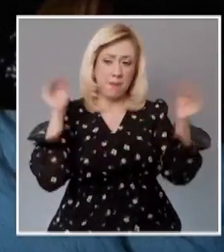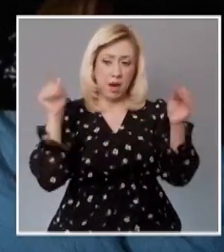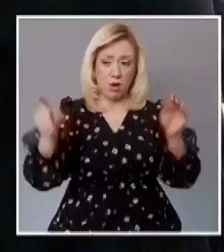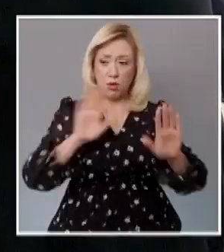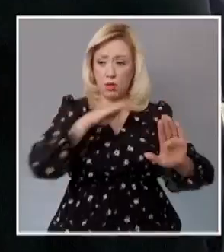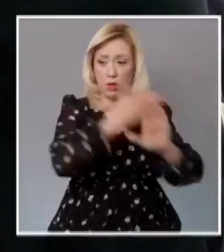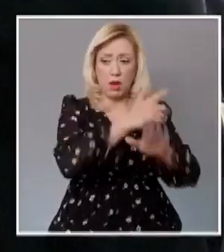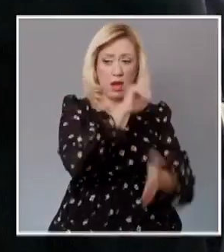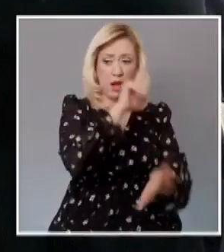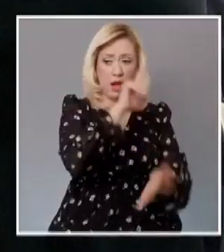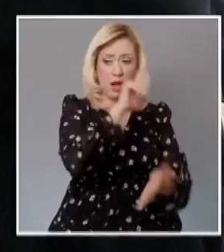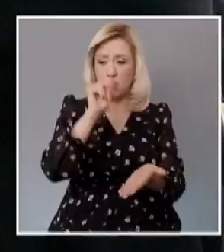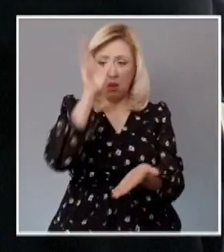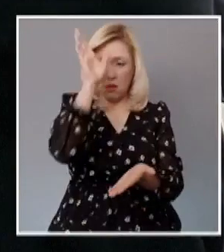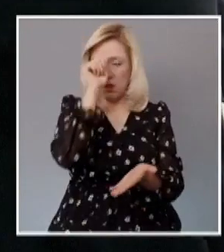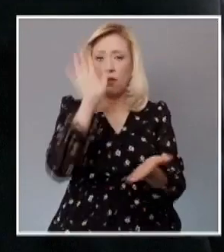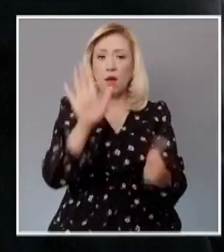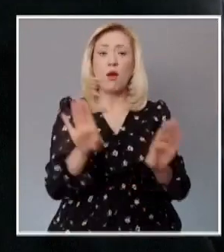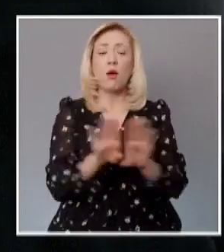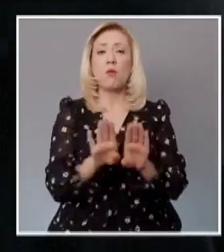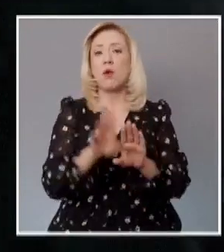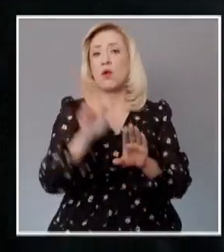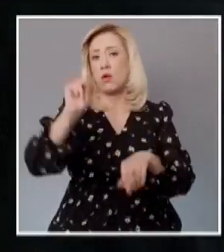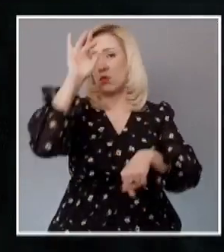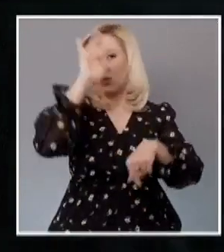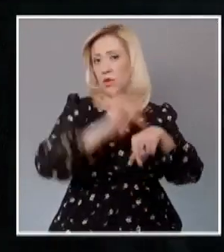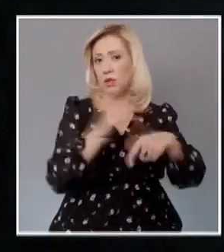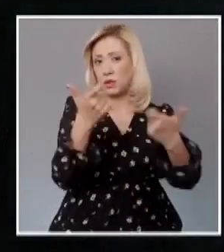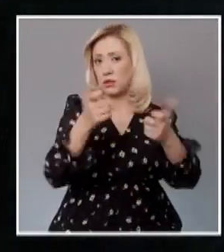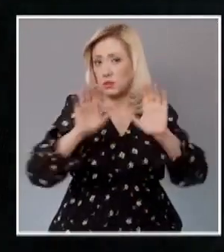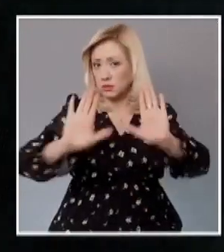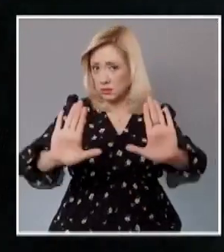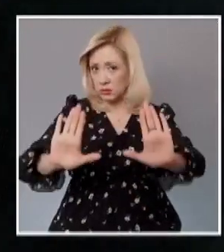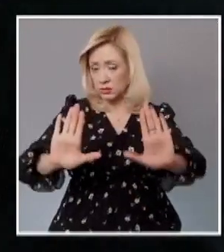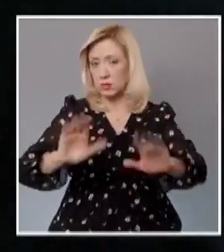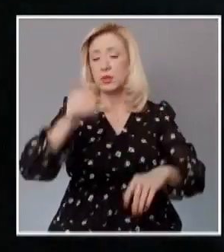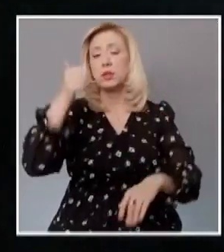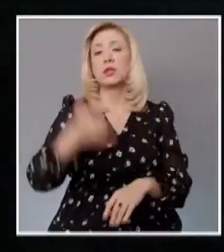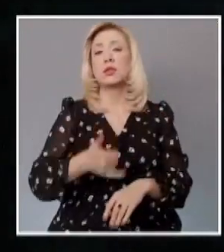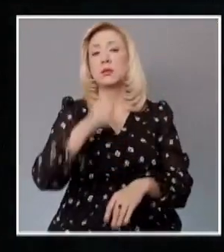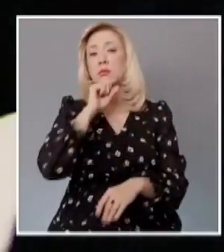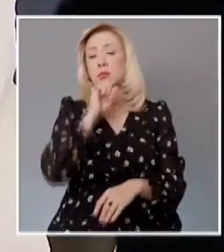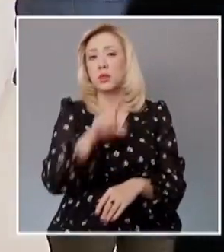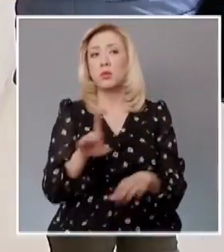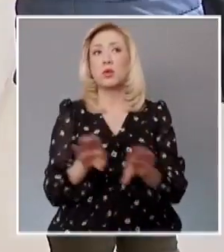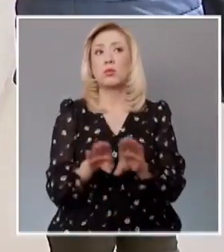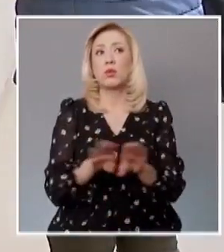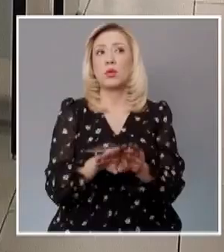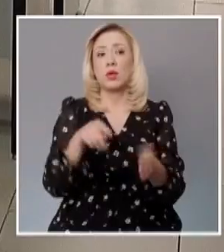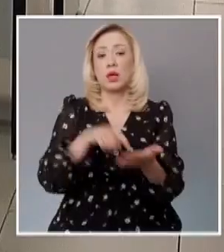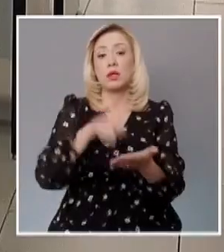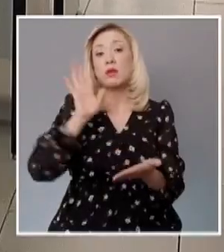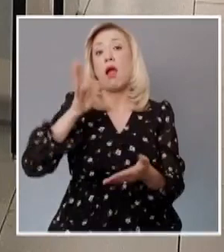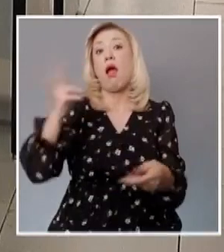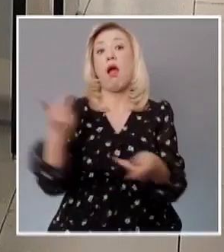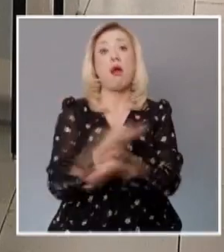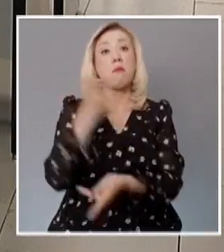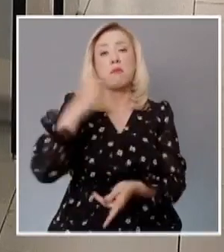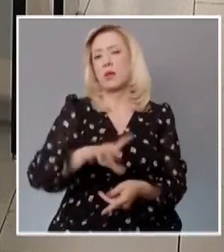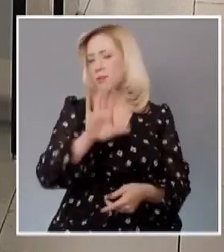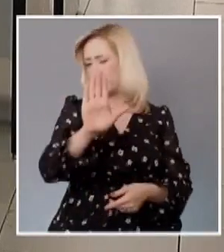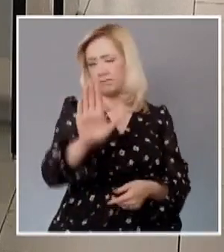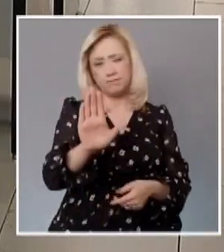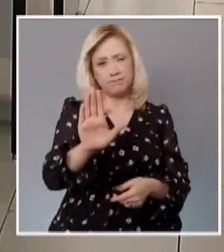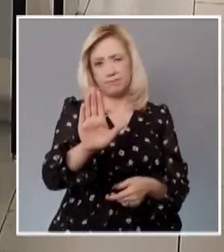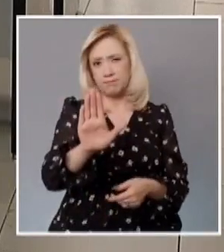de suspensión, así como de los impedimentos o procedimientos relacionados. En este sentido, se